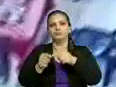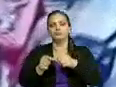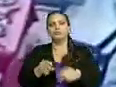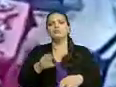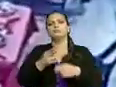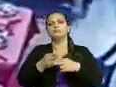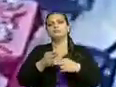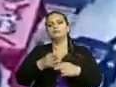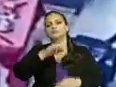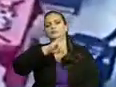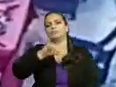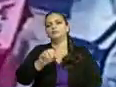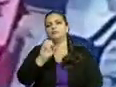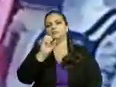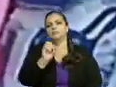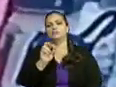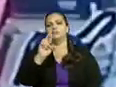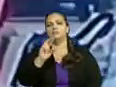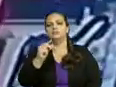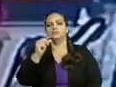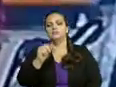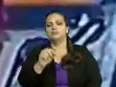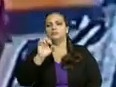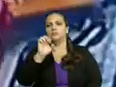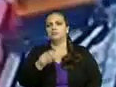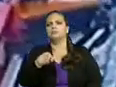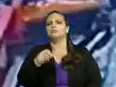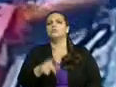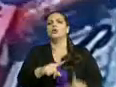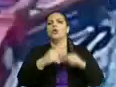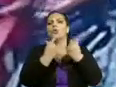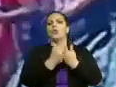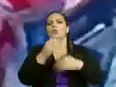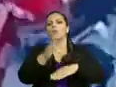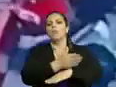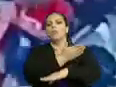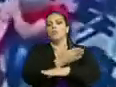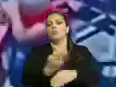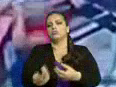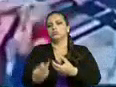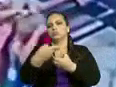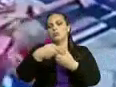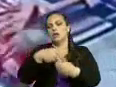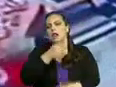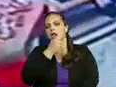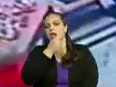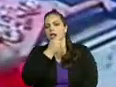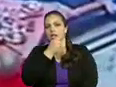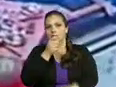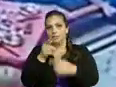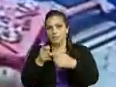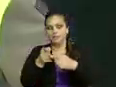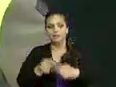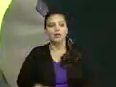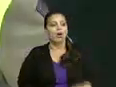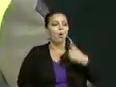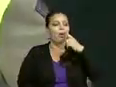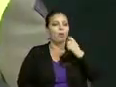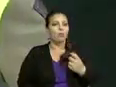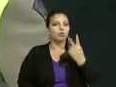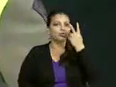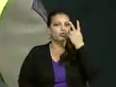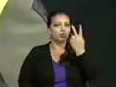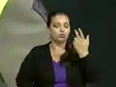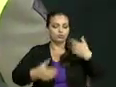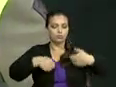Los sujetos que aparecen en el video le propinan varios disparos. Luego se van corriendo del sitio. Tenemos